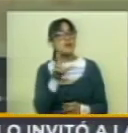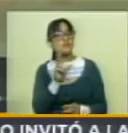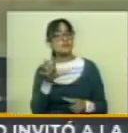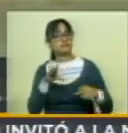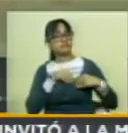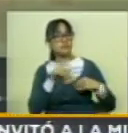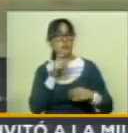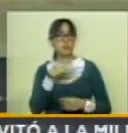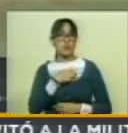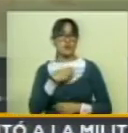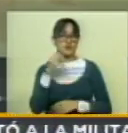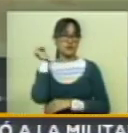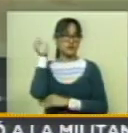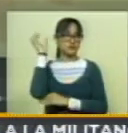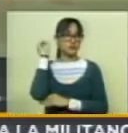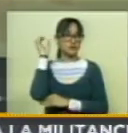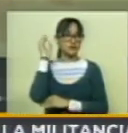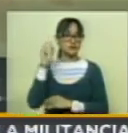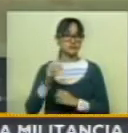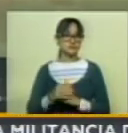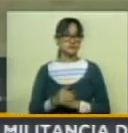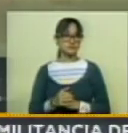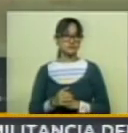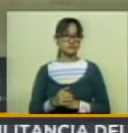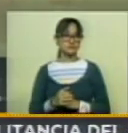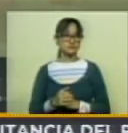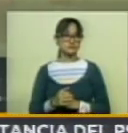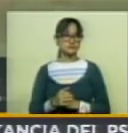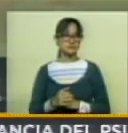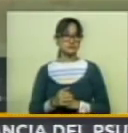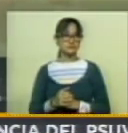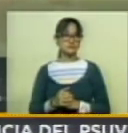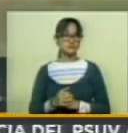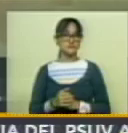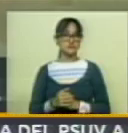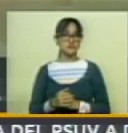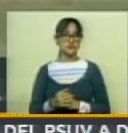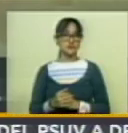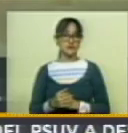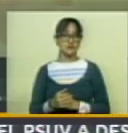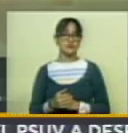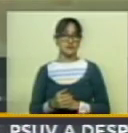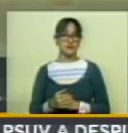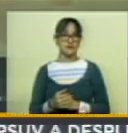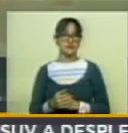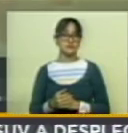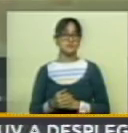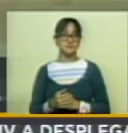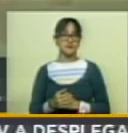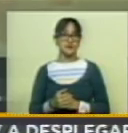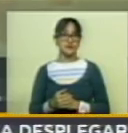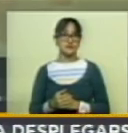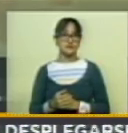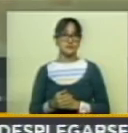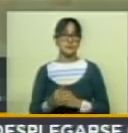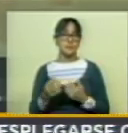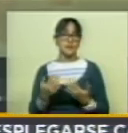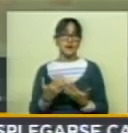hacer campaña electoral. ¿Qué es lo que se puede hacer, lo que está prohibido y lo que sí se puede hacer?